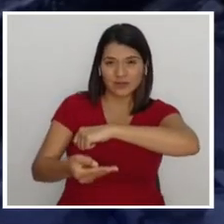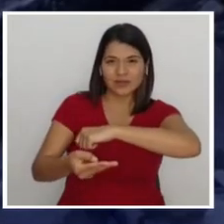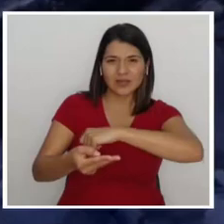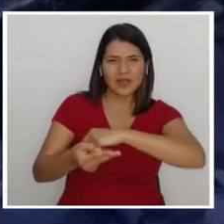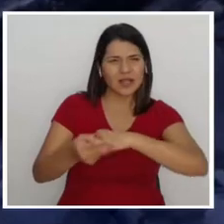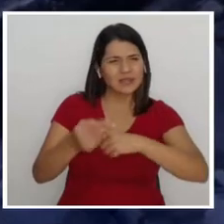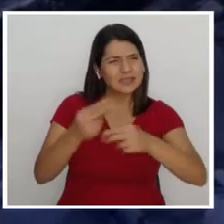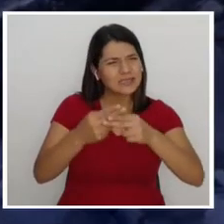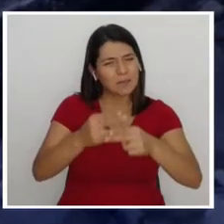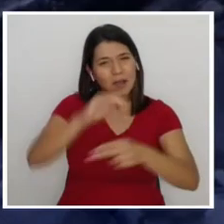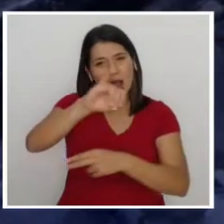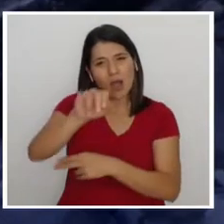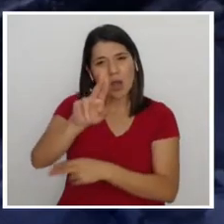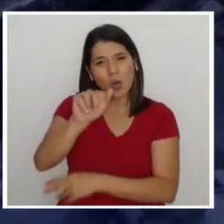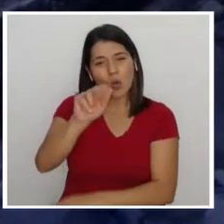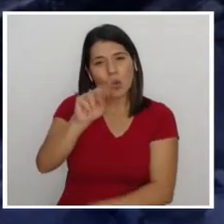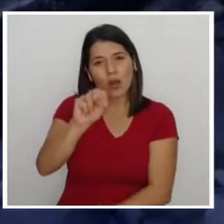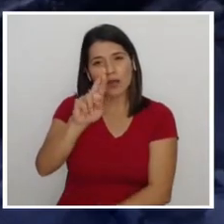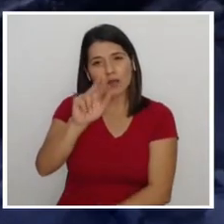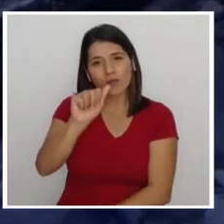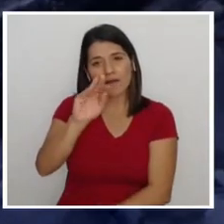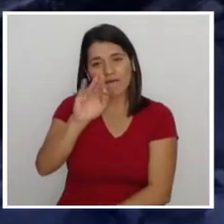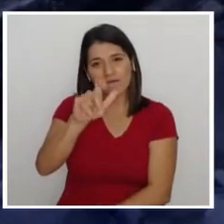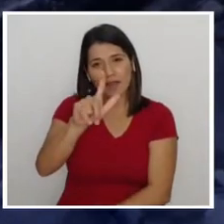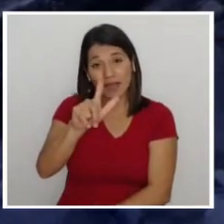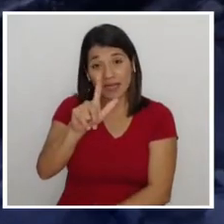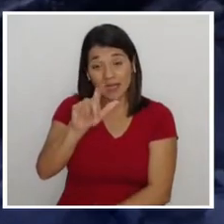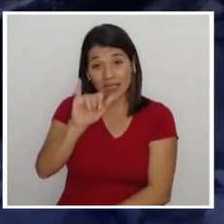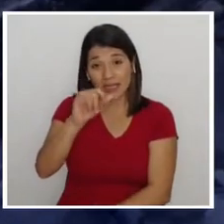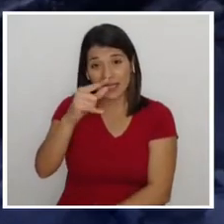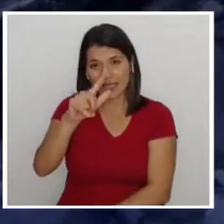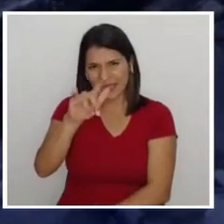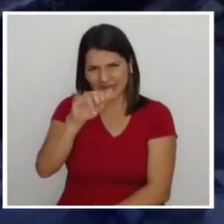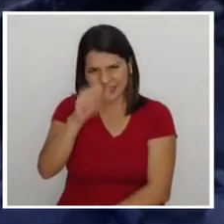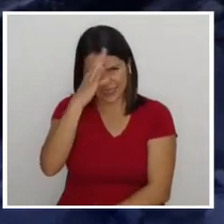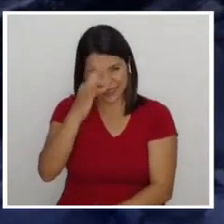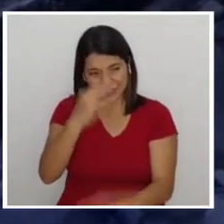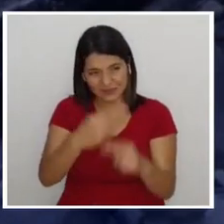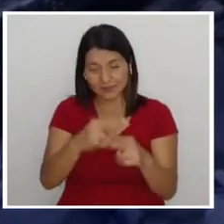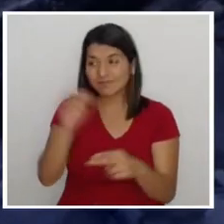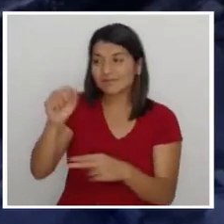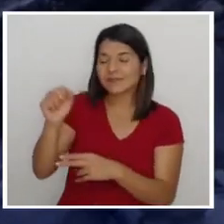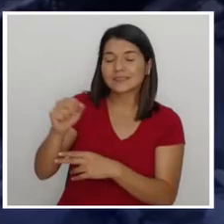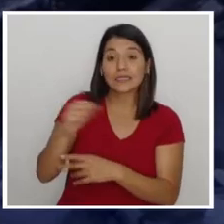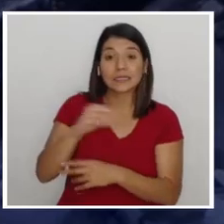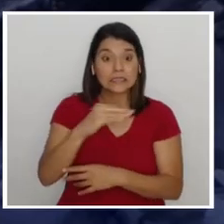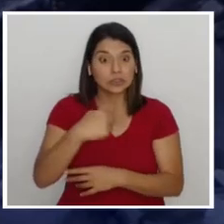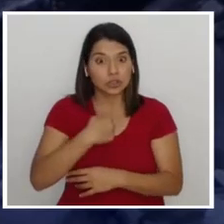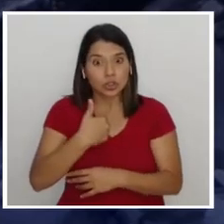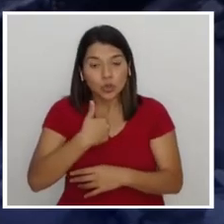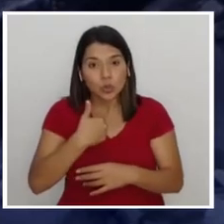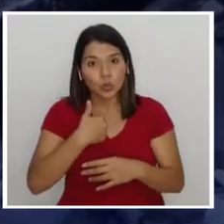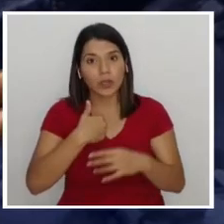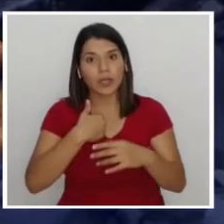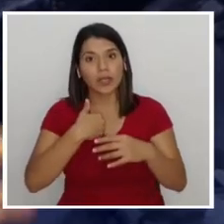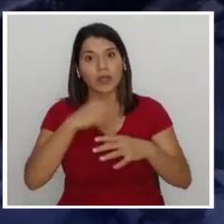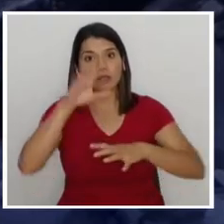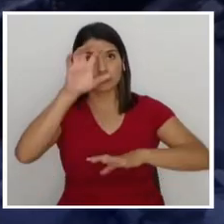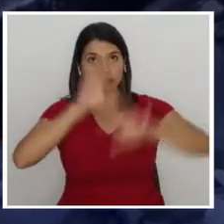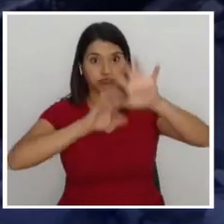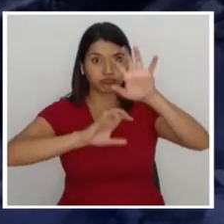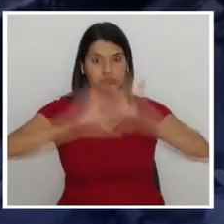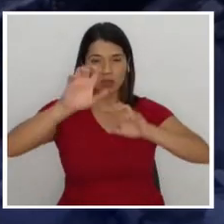y me tocó descender por el puente y ubicar el cuerpo y junto con mis compañeros hacer